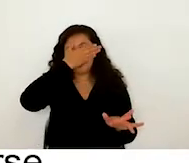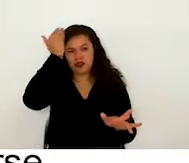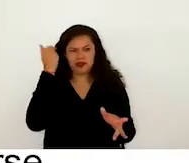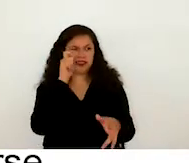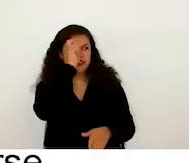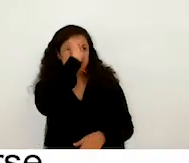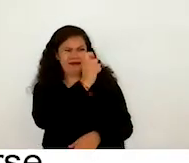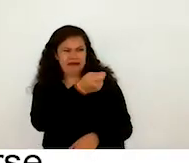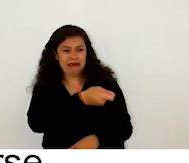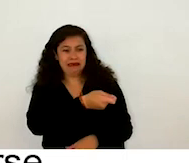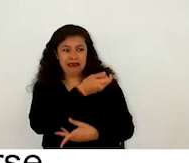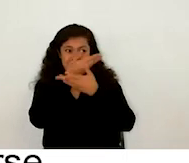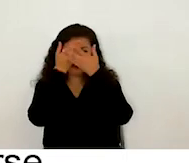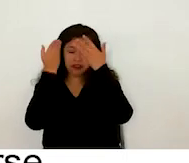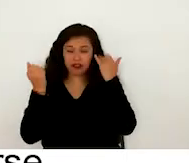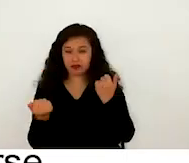esta información